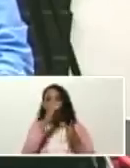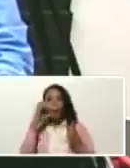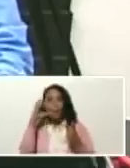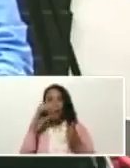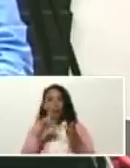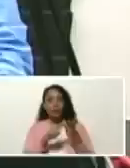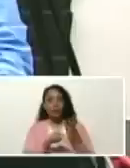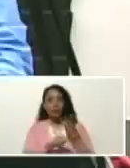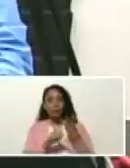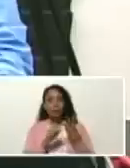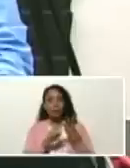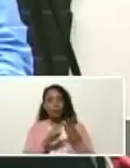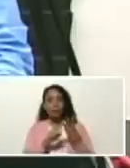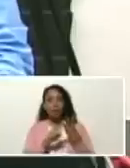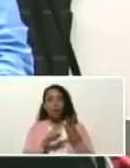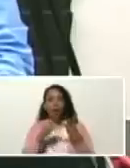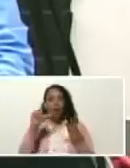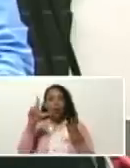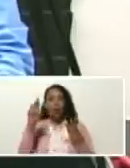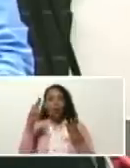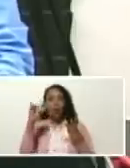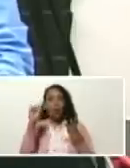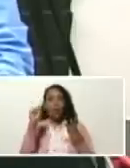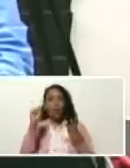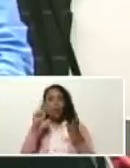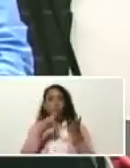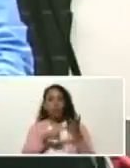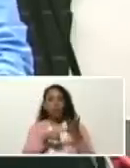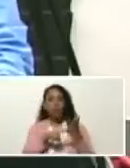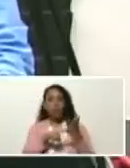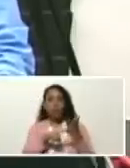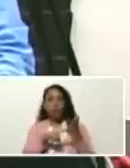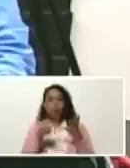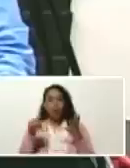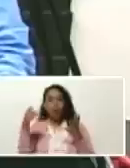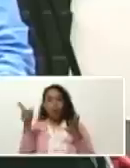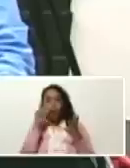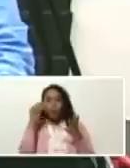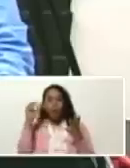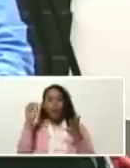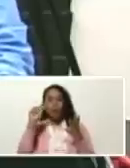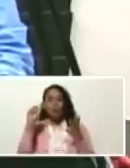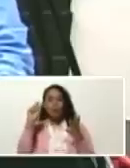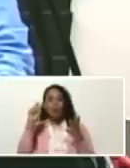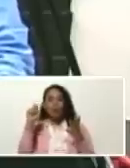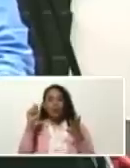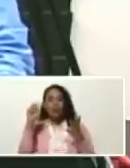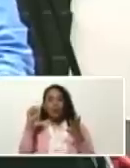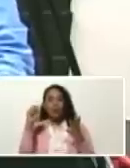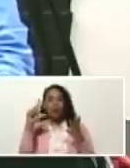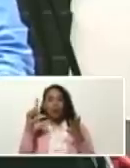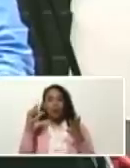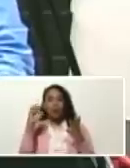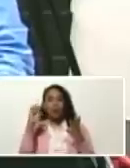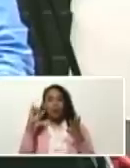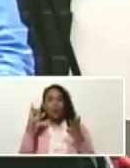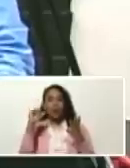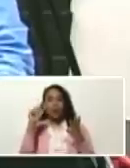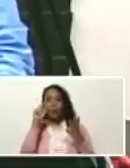ratón con Luis Aquiles Moreno con stalin González porque